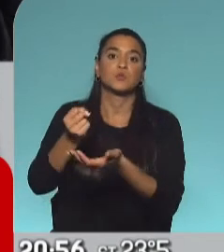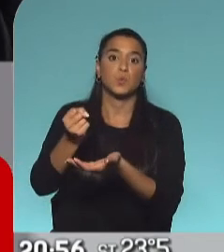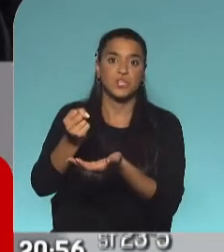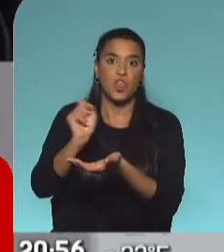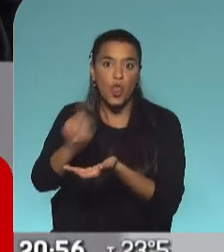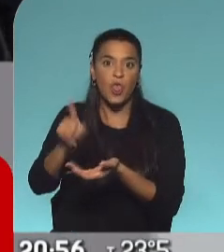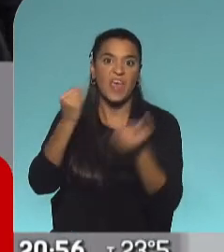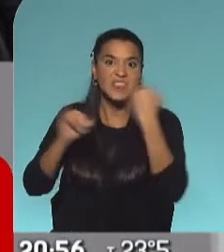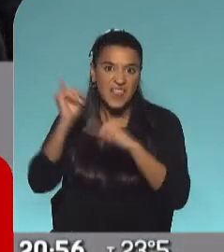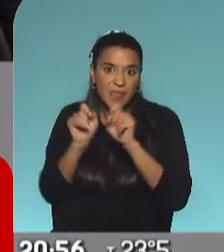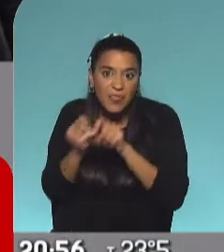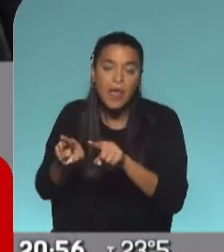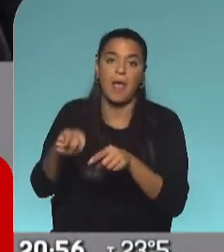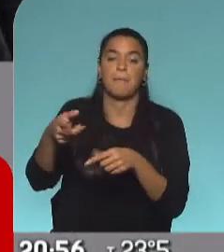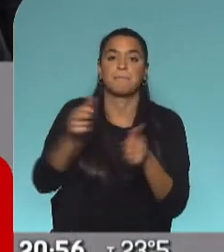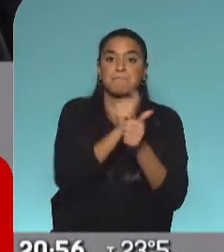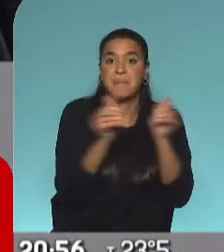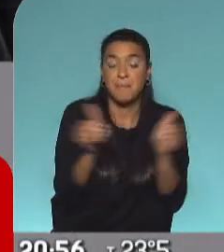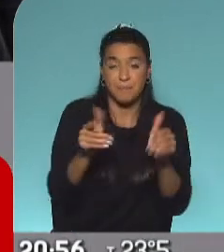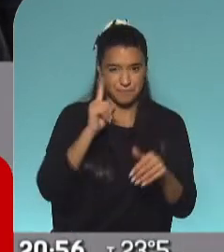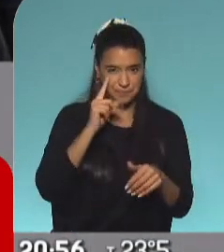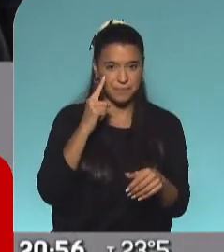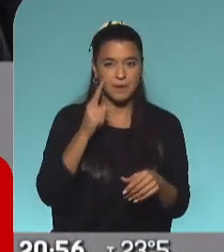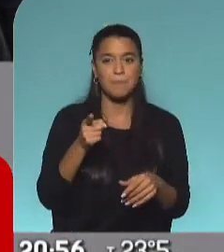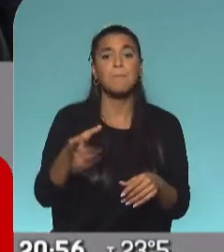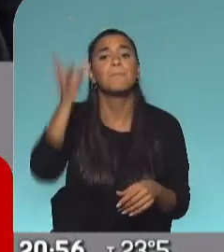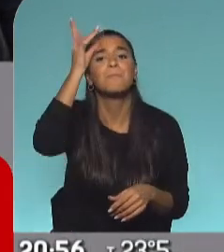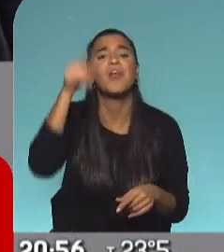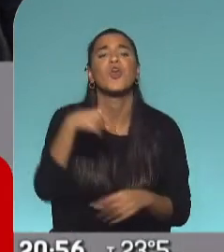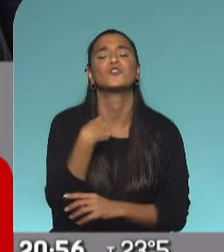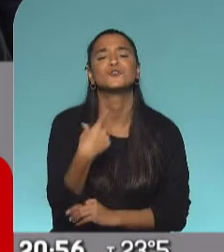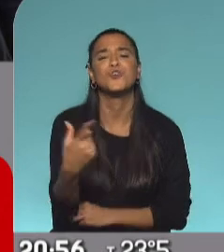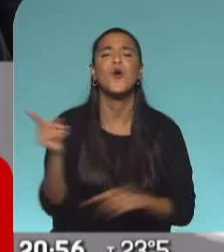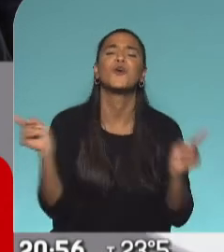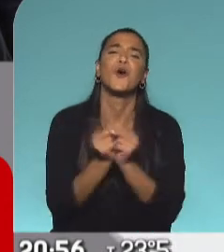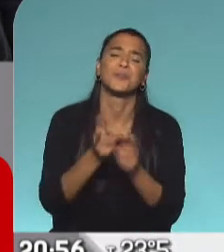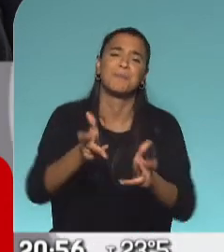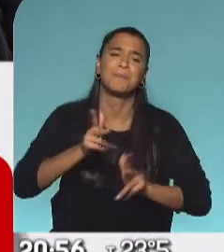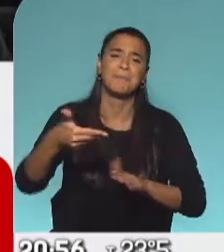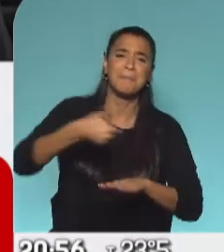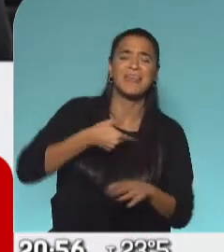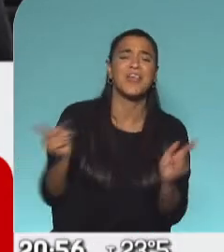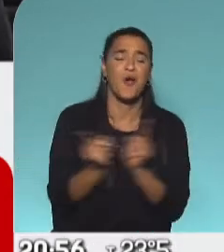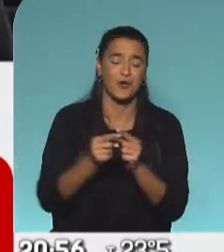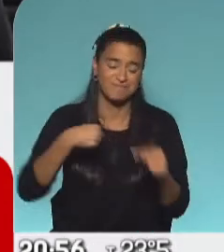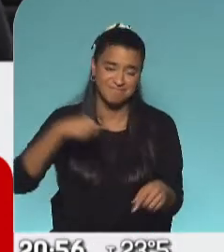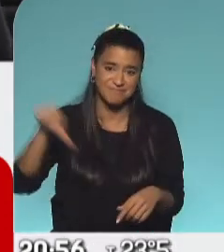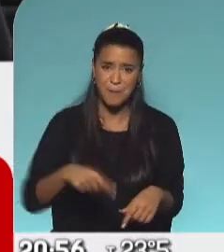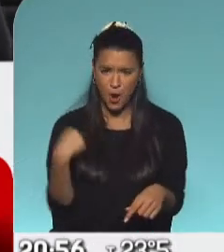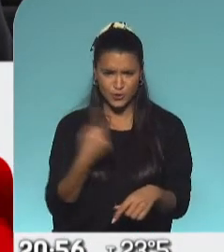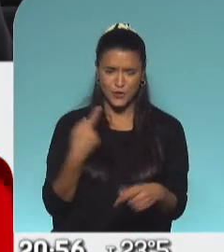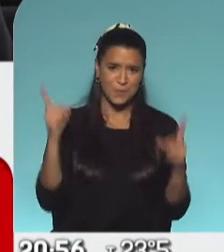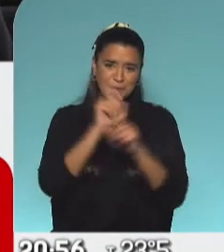Hoy, fíjense, el año pasado, disculpame que no sea breve como me pediste. No hay problema. Por nosotros no hay problema.